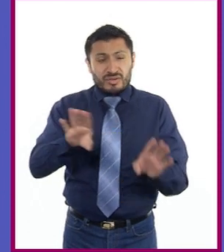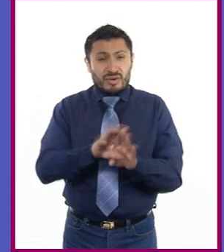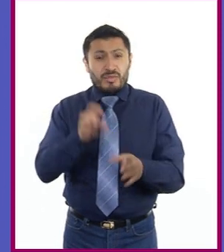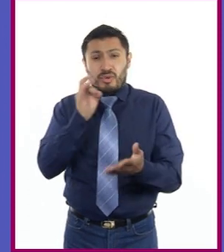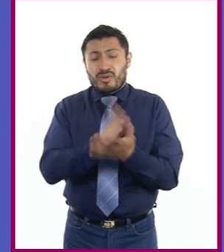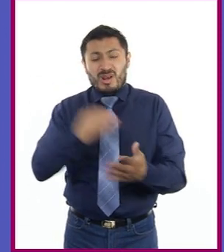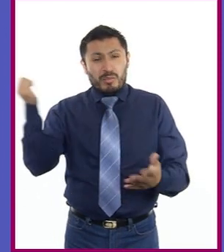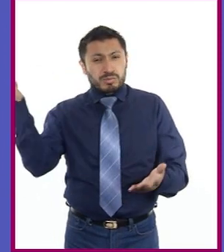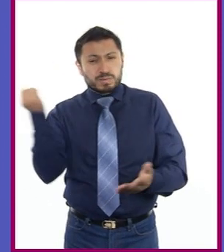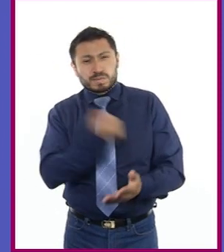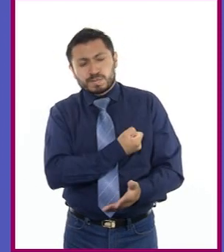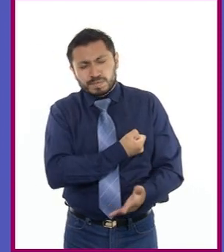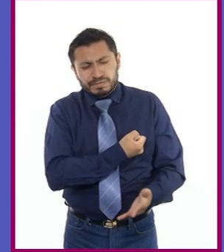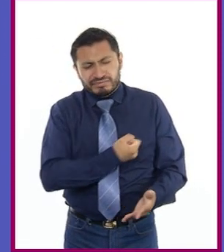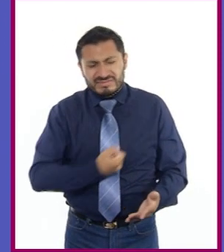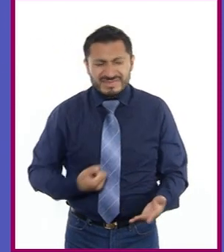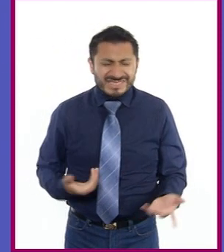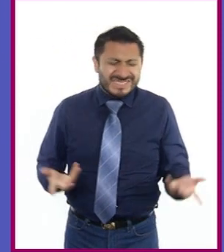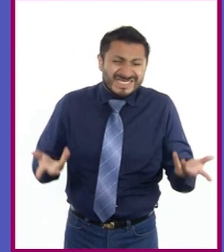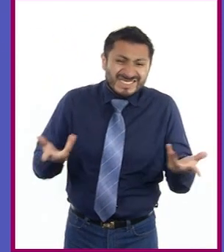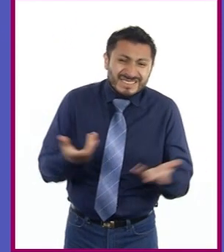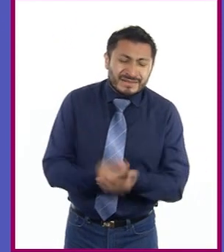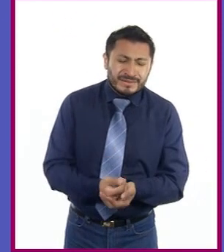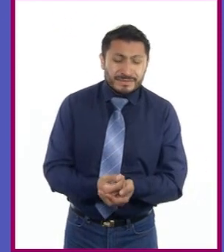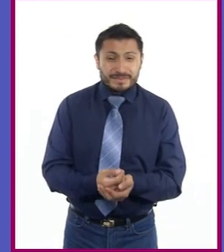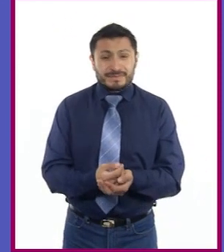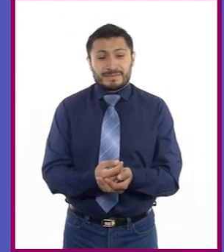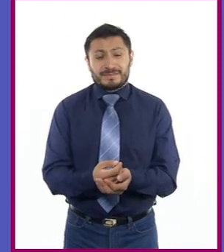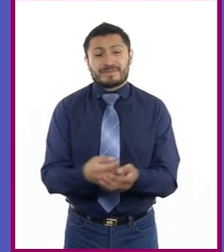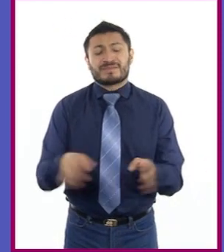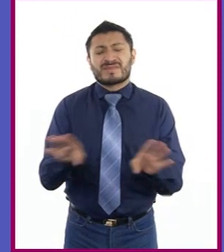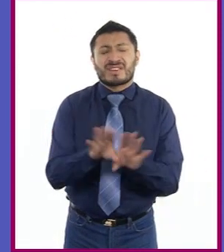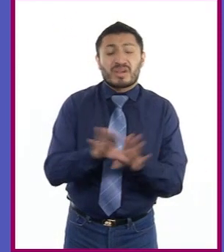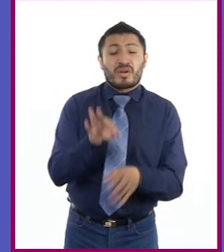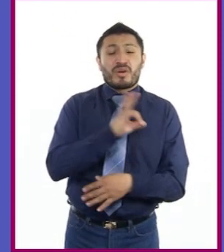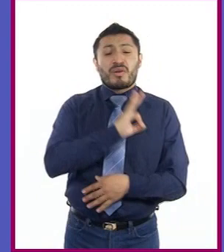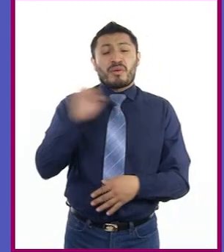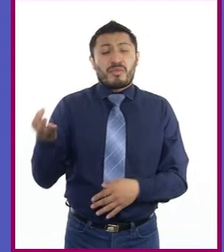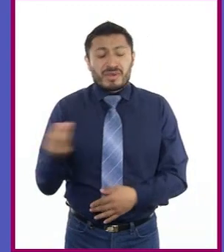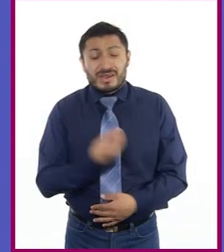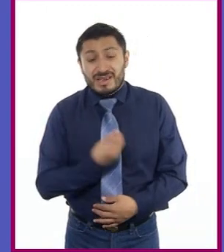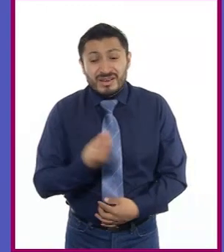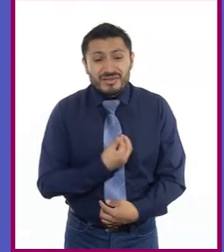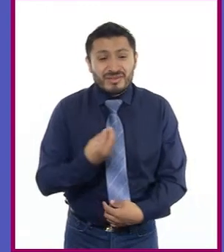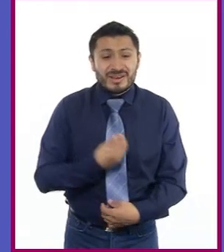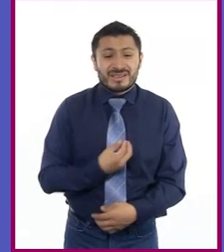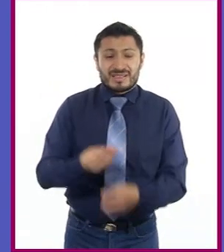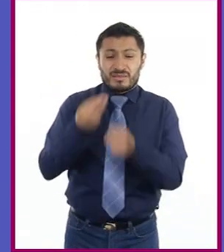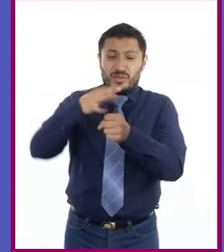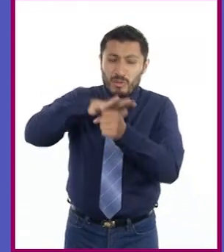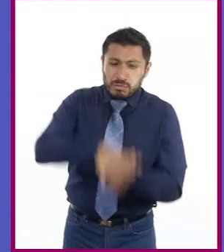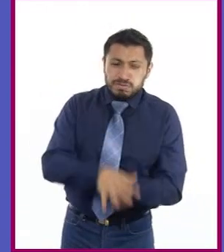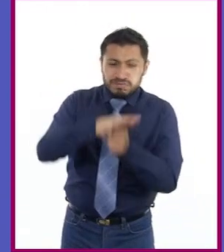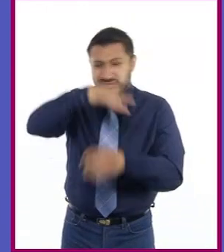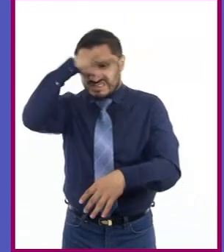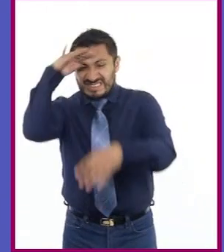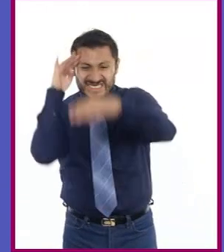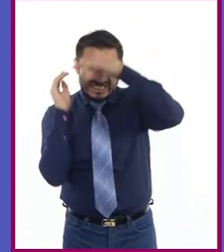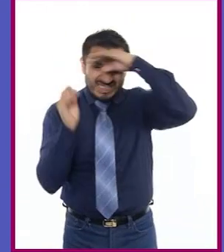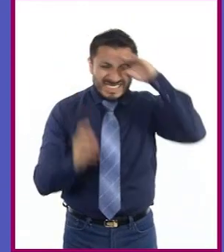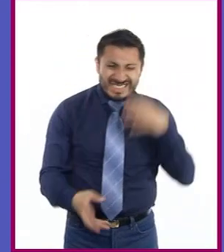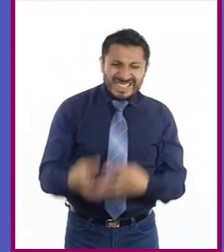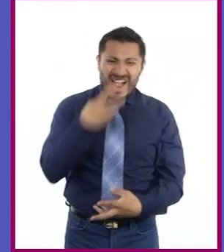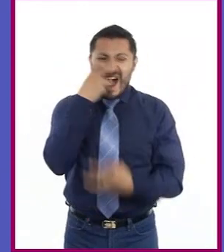tanta opresión, sudando, gimiendo bajo el peso de una vida molesta, si no fuese que el temor de que existe alguna cosa más allá